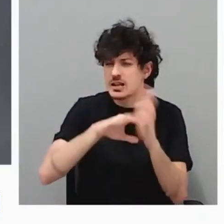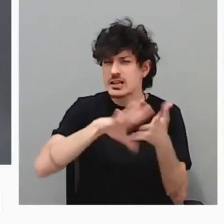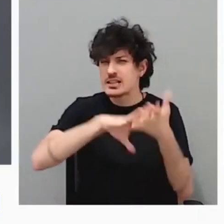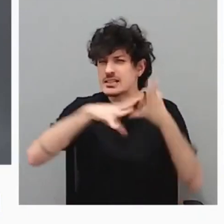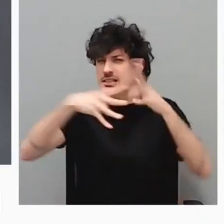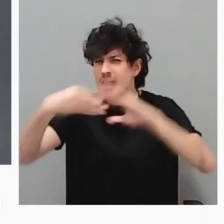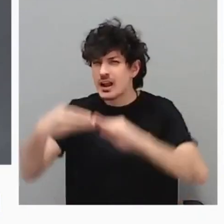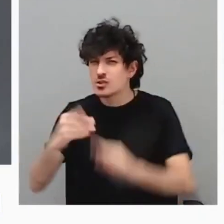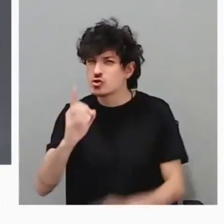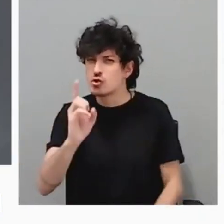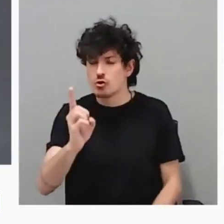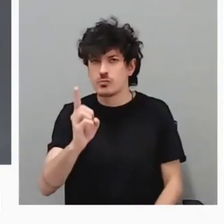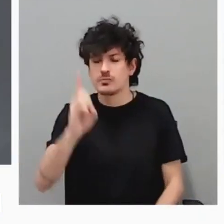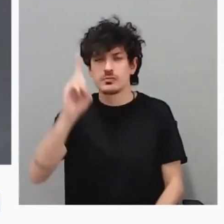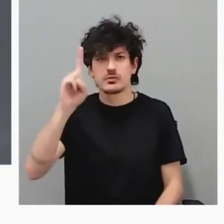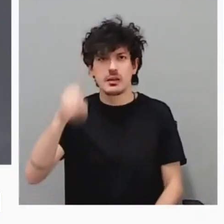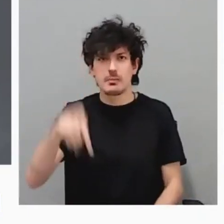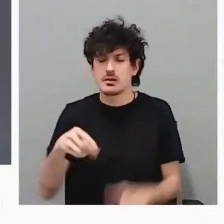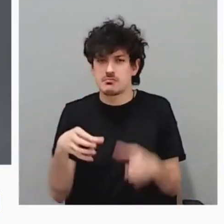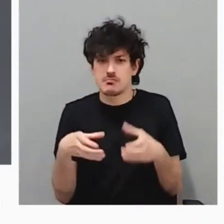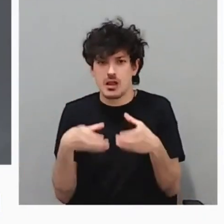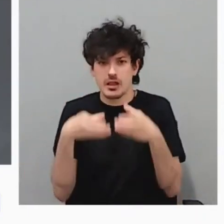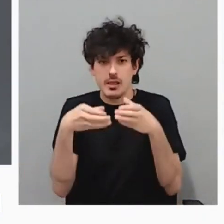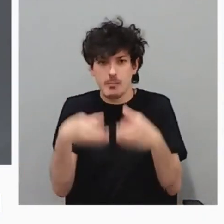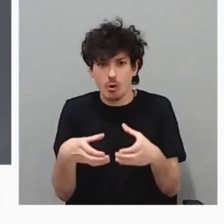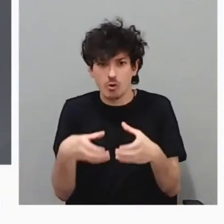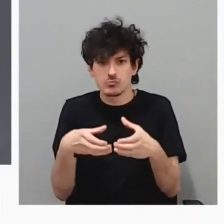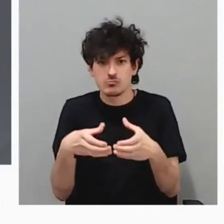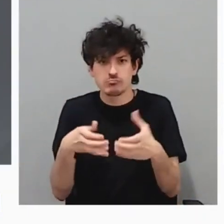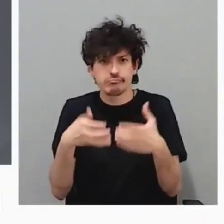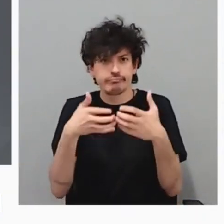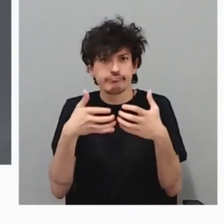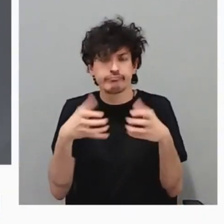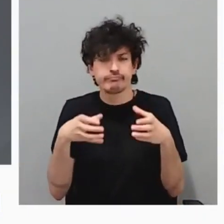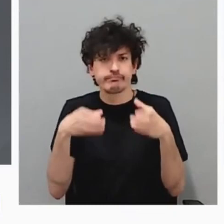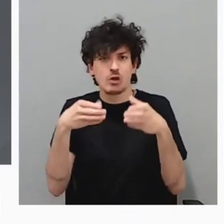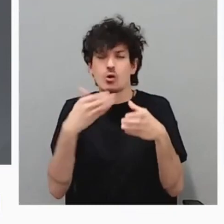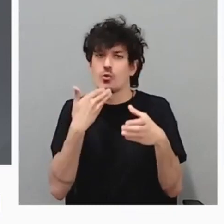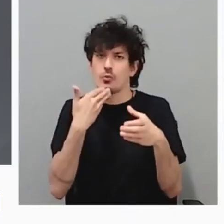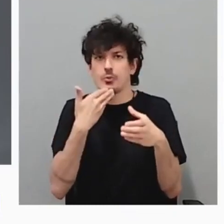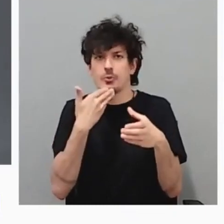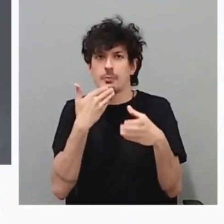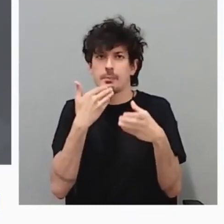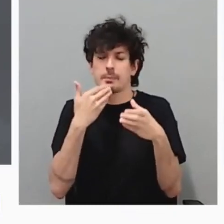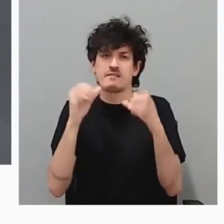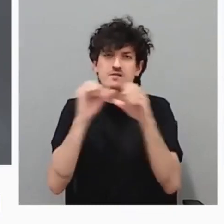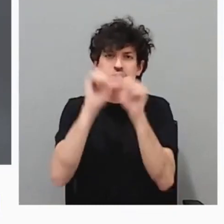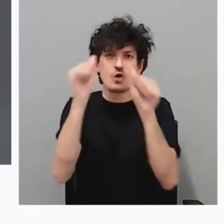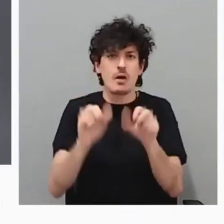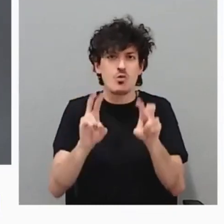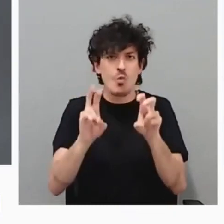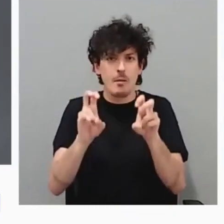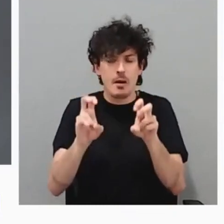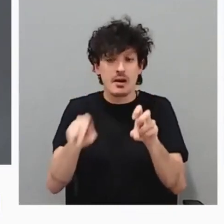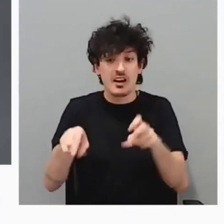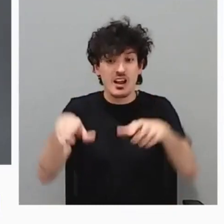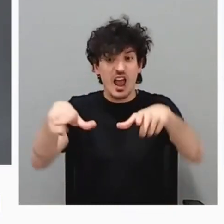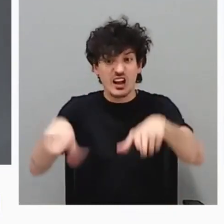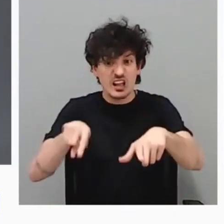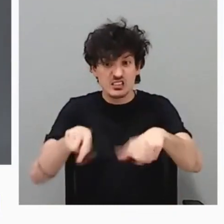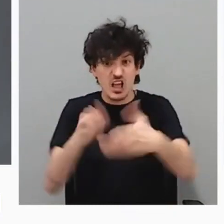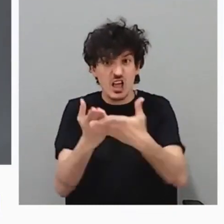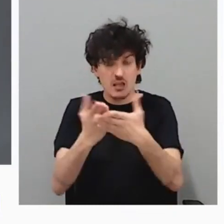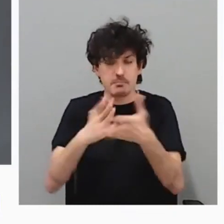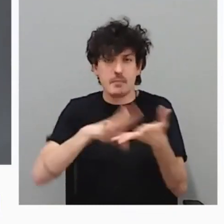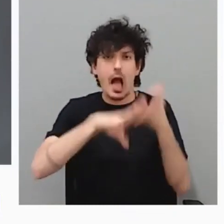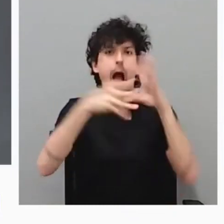nueva fórmula para añadir a esa clase, ¿no? Hay veces pues,